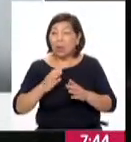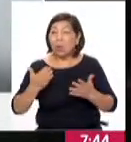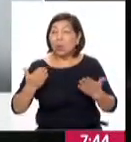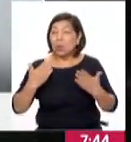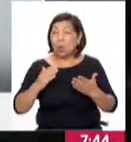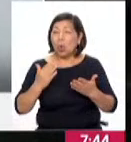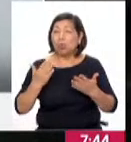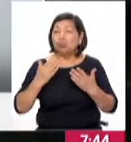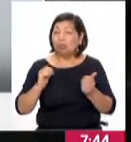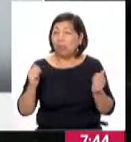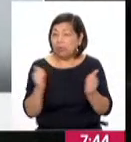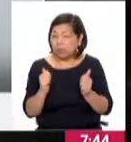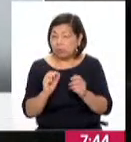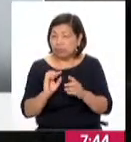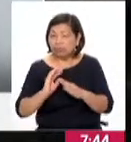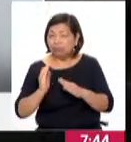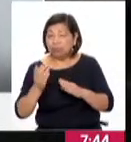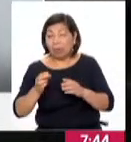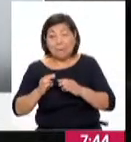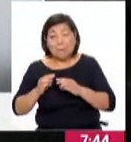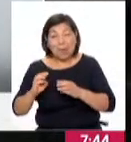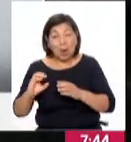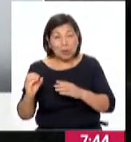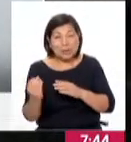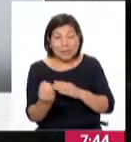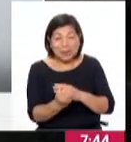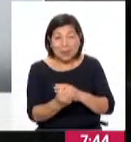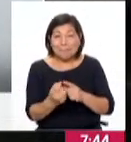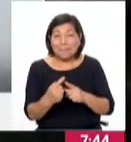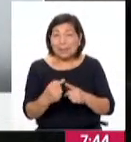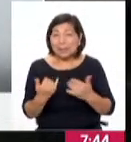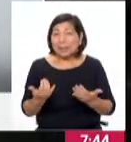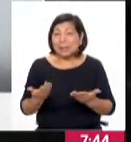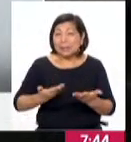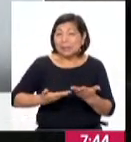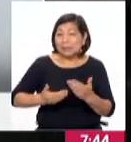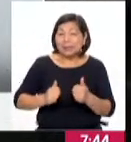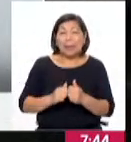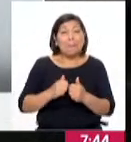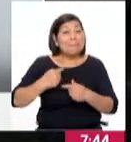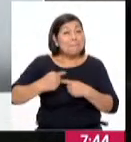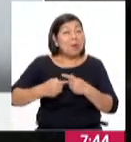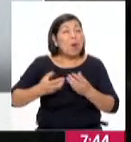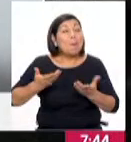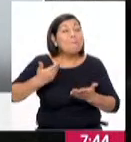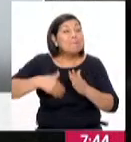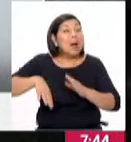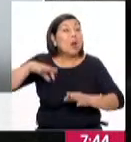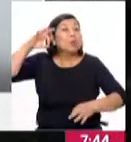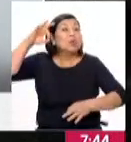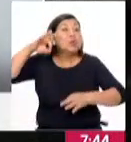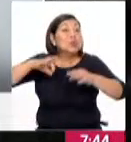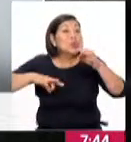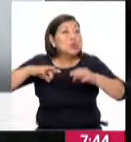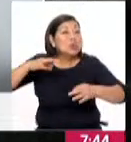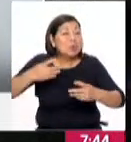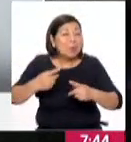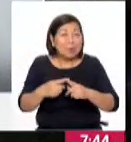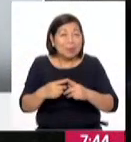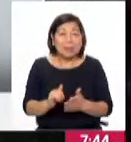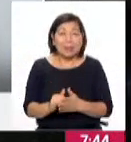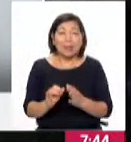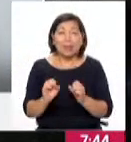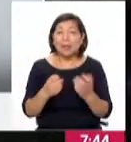caliente y a los vientos que vienen de esa dirección no que finalmente son los vientos que generan lluvias cargados de humedad no Entonces